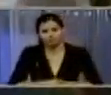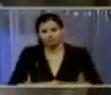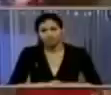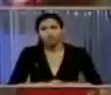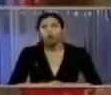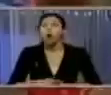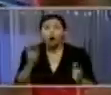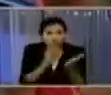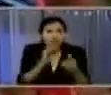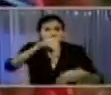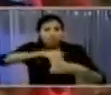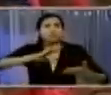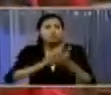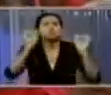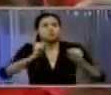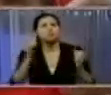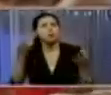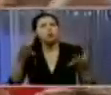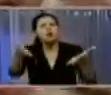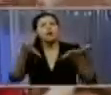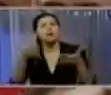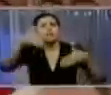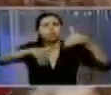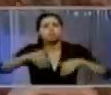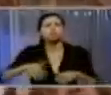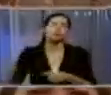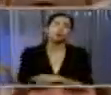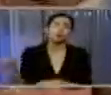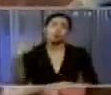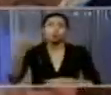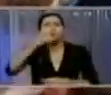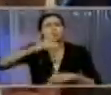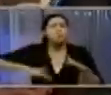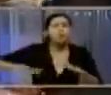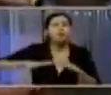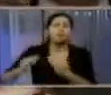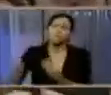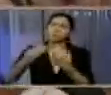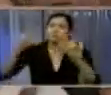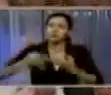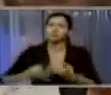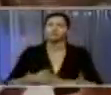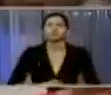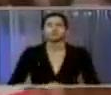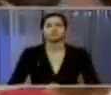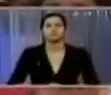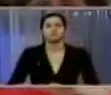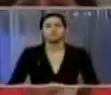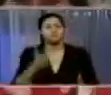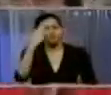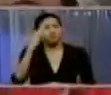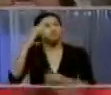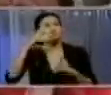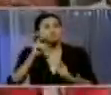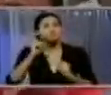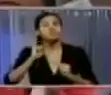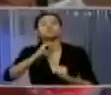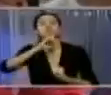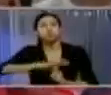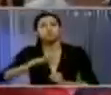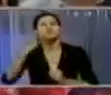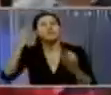lo enfrentaríamos y los ganaríamos con la fuerza de la moral de un pueblo que sabe que hace historia. Estoy seguro de eso.